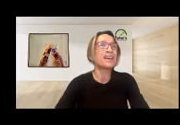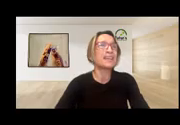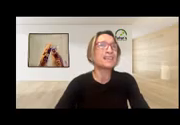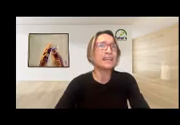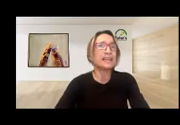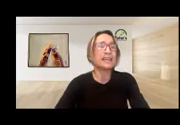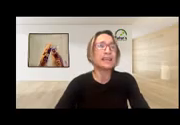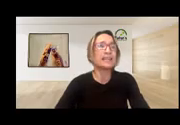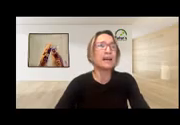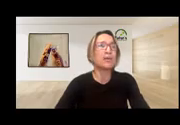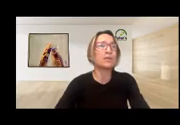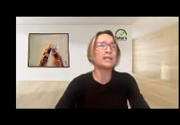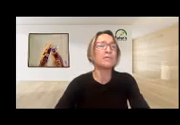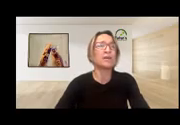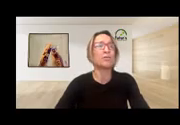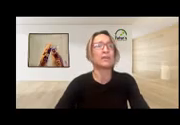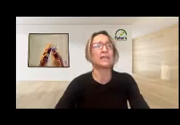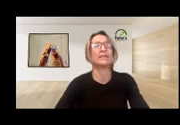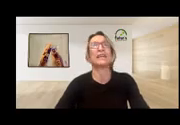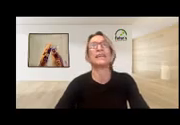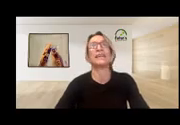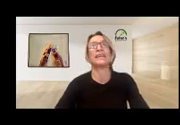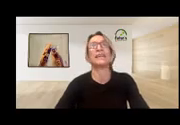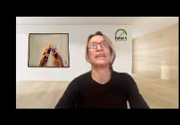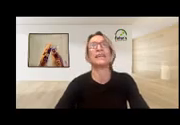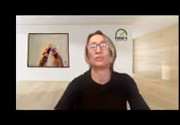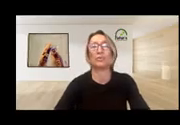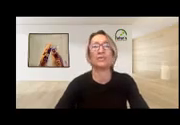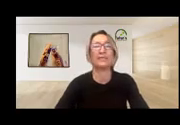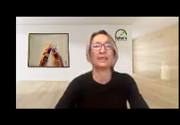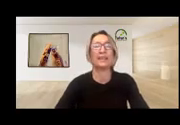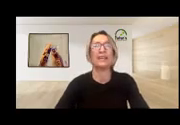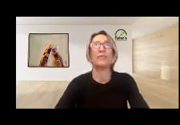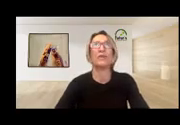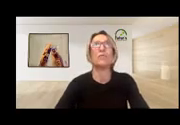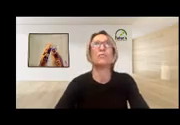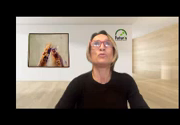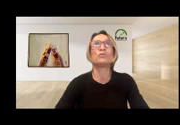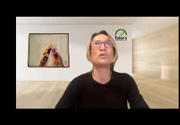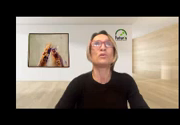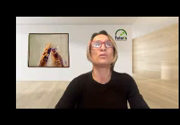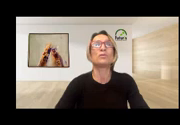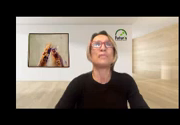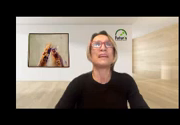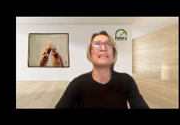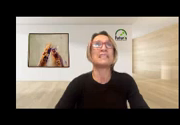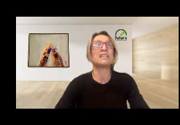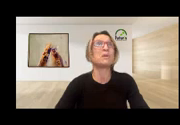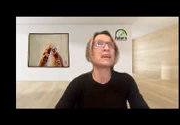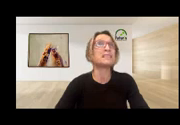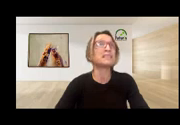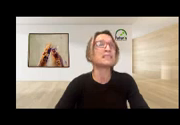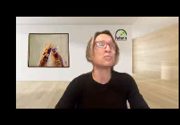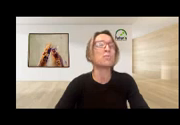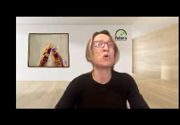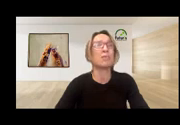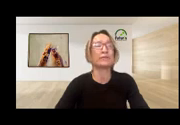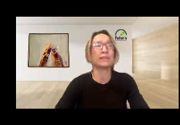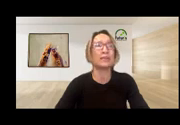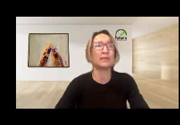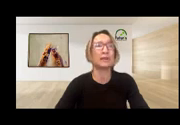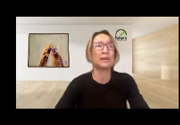Se puede decir que es la última comunidad de gigantes. Entonces, fue un mundo parecido a este,